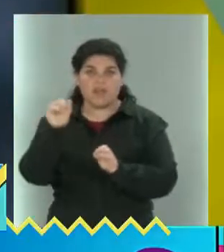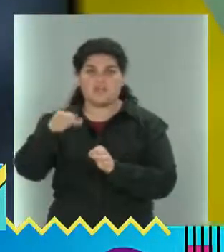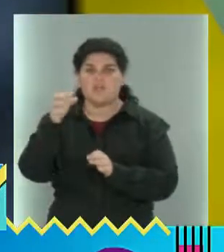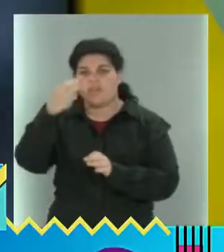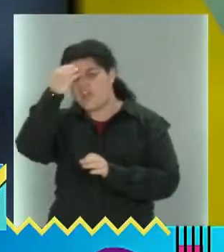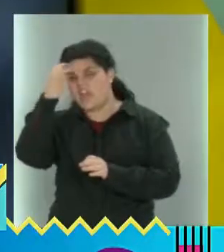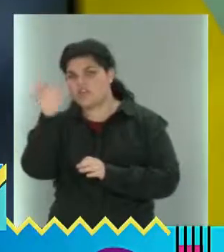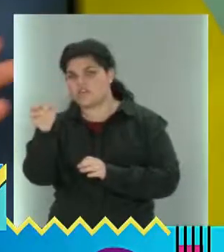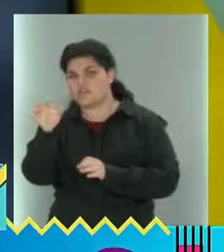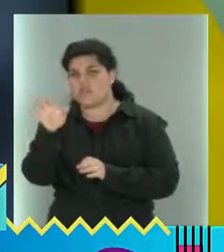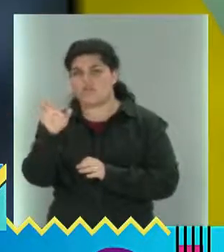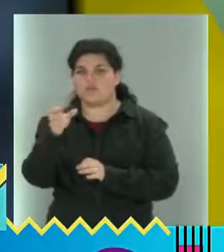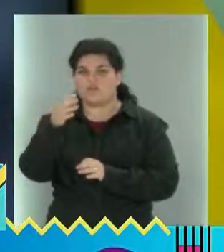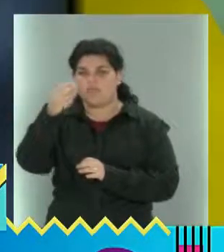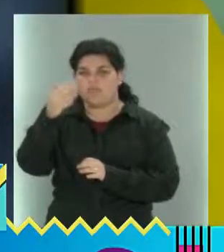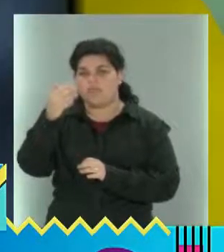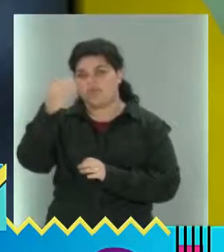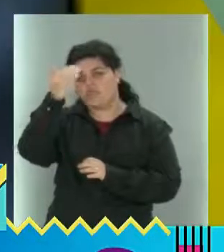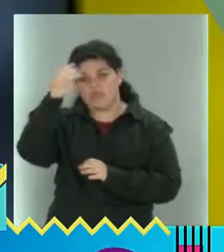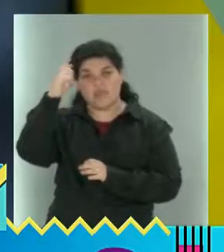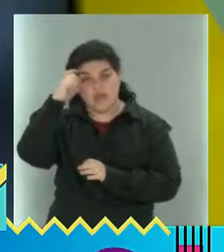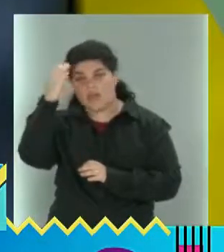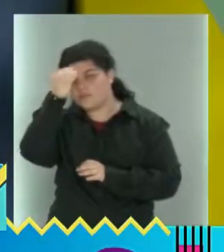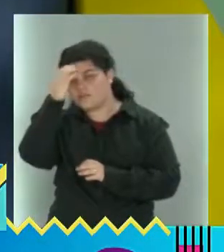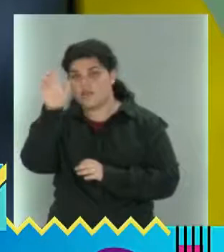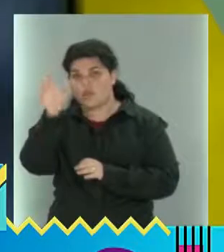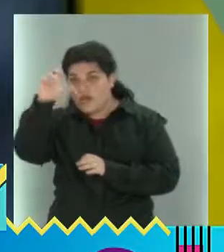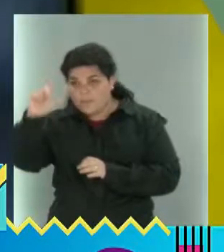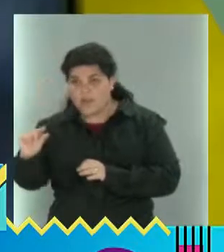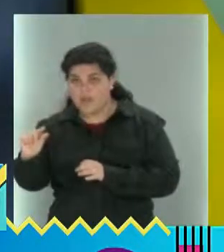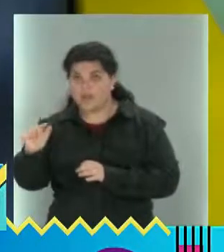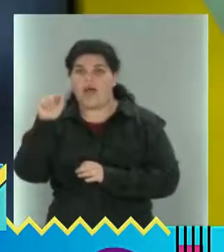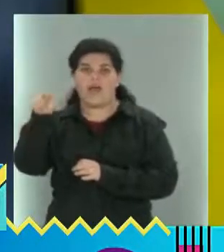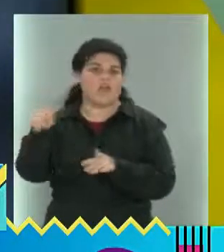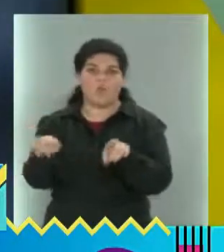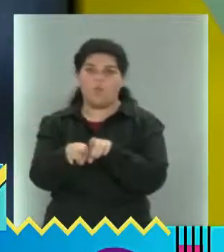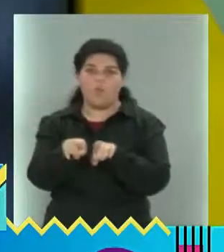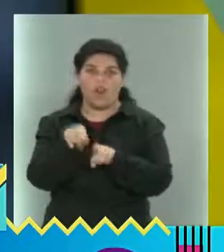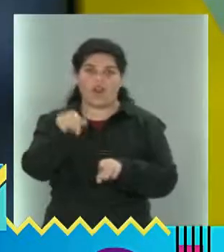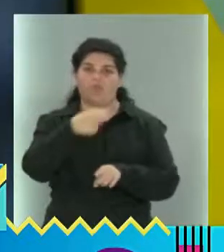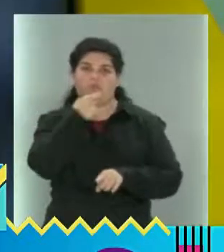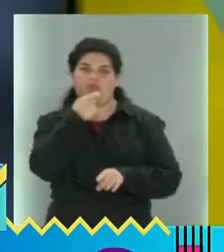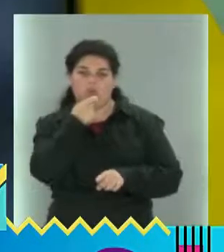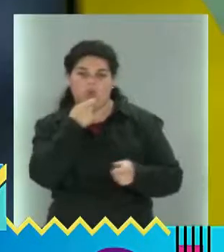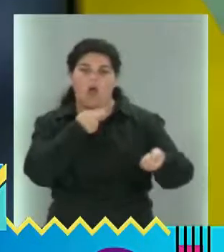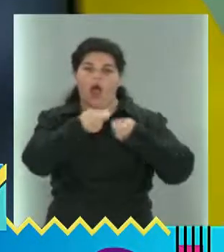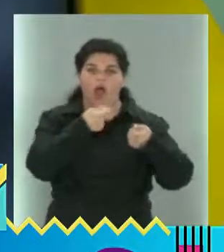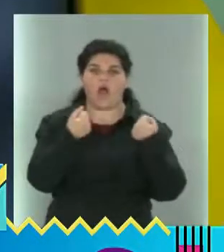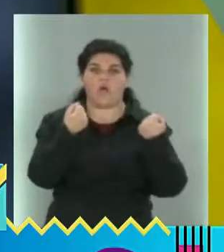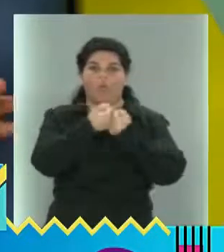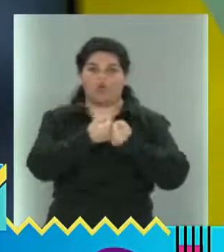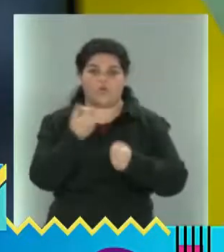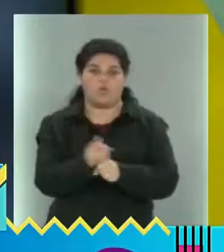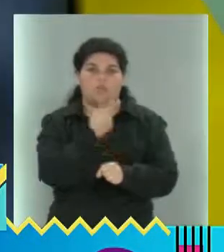el WTI. Entonces, si en algún momento a nosotros se nos produjese un estrangulamiento en donde nuestras capacidades de transar, como le pasa a